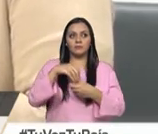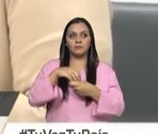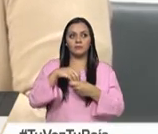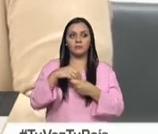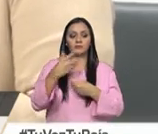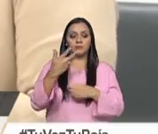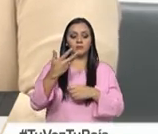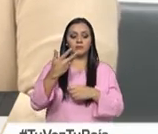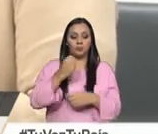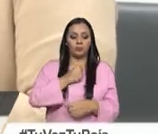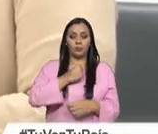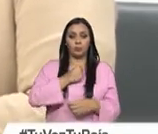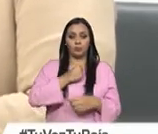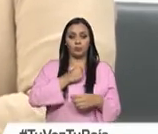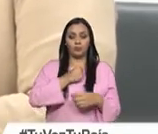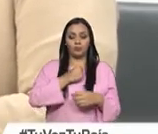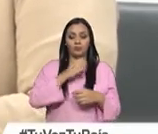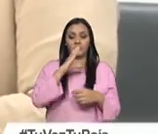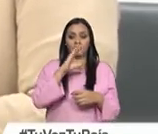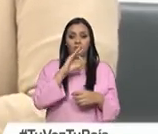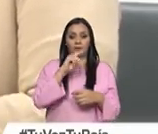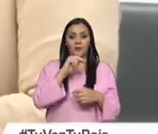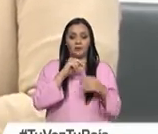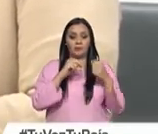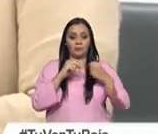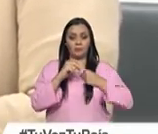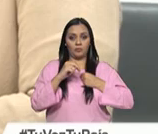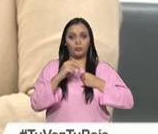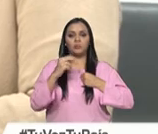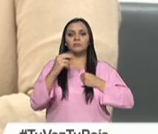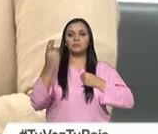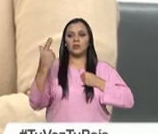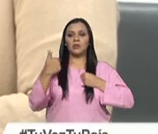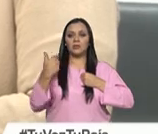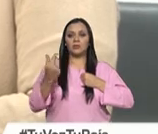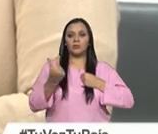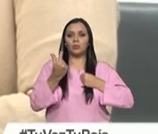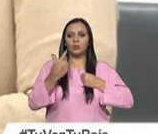el patrimonio que es robusto, el patrimonio de la CFN de